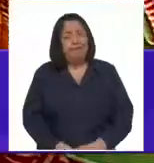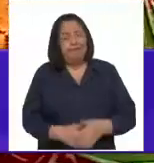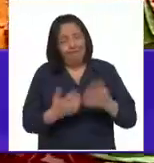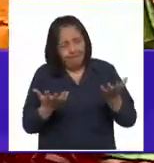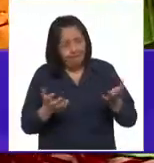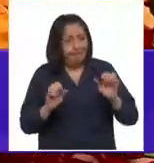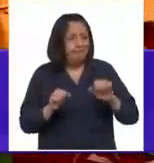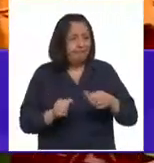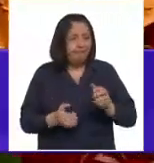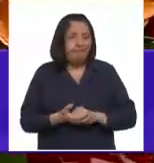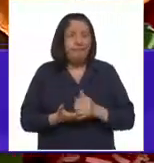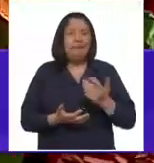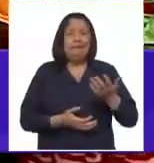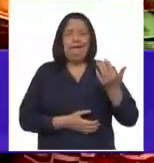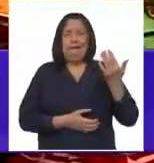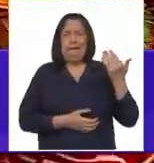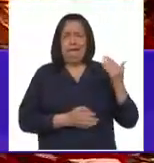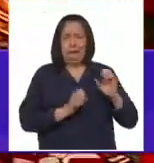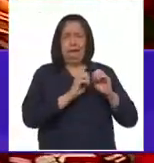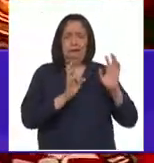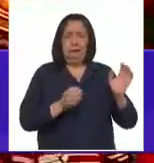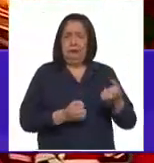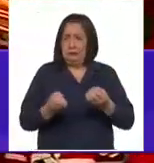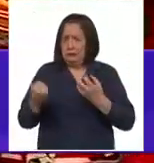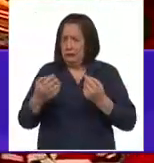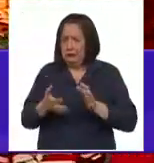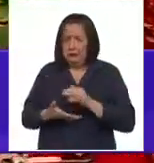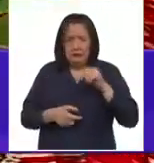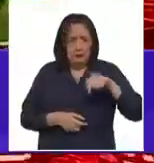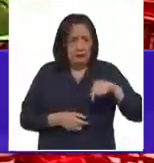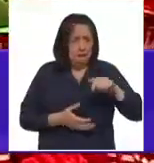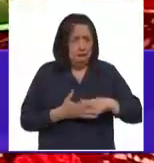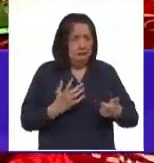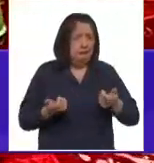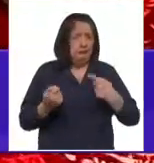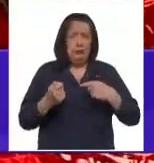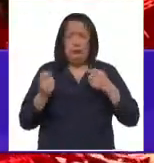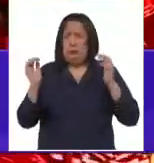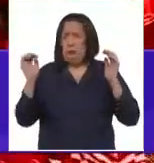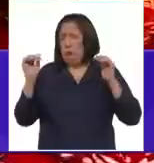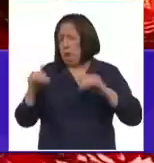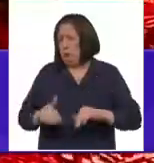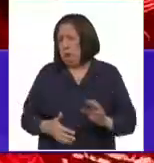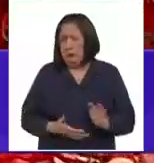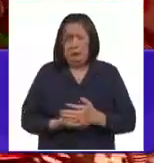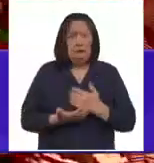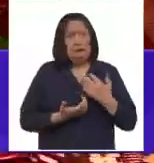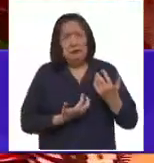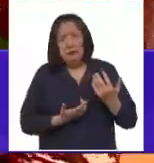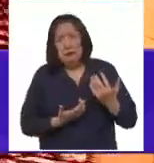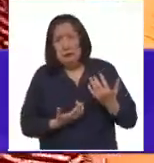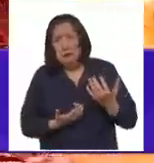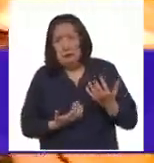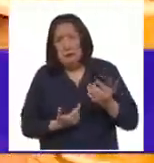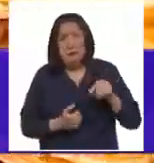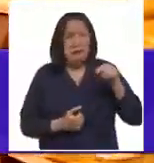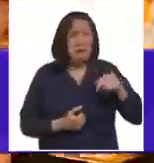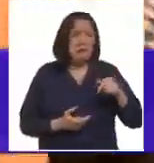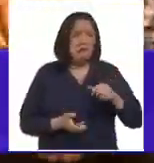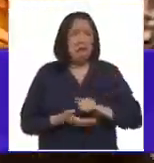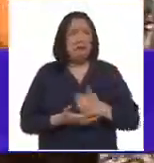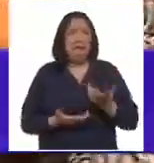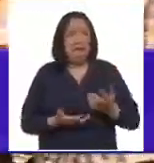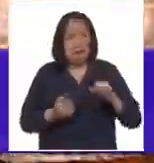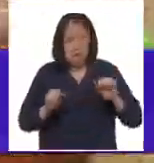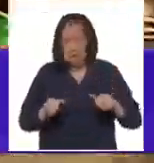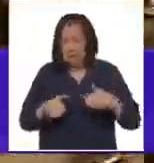Claro que sí, porque hasta hace unos días me comentaban que aquí la campaña había sido pésima, que están esperando estos días nada más